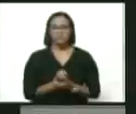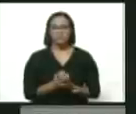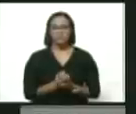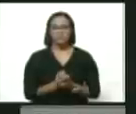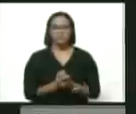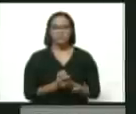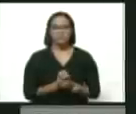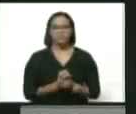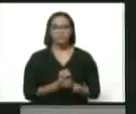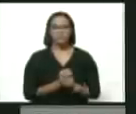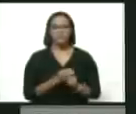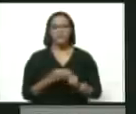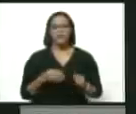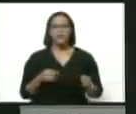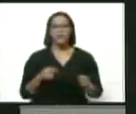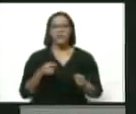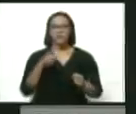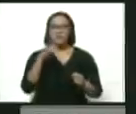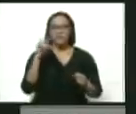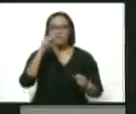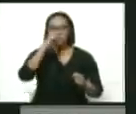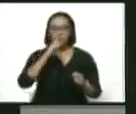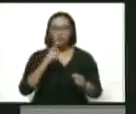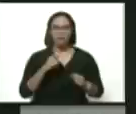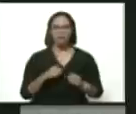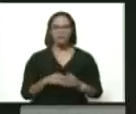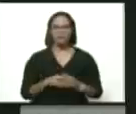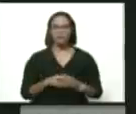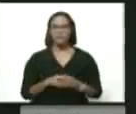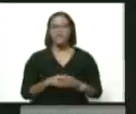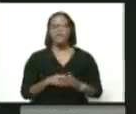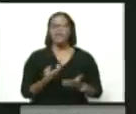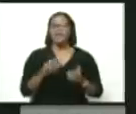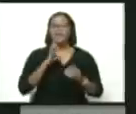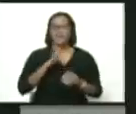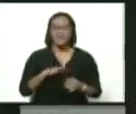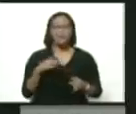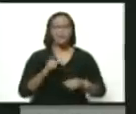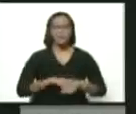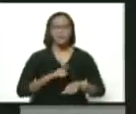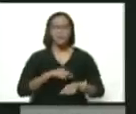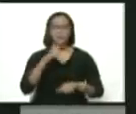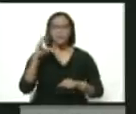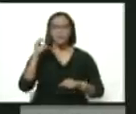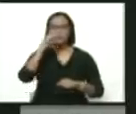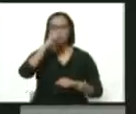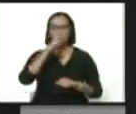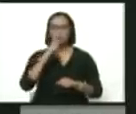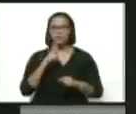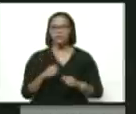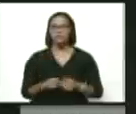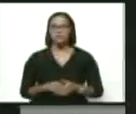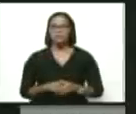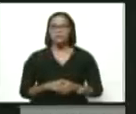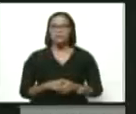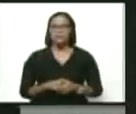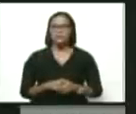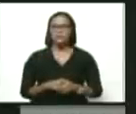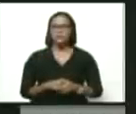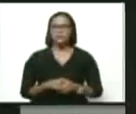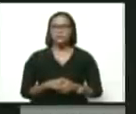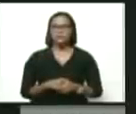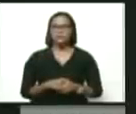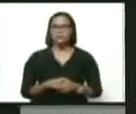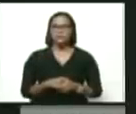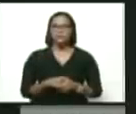Correcto, el ciclo bicentenario largo. Sí, señor. Estamos en la era bicentenaria. Y